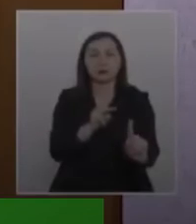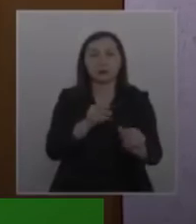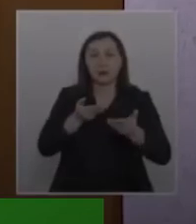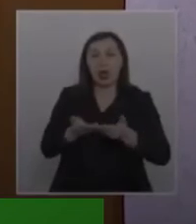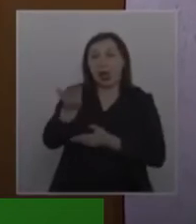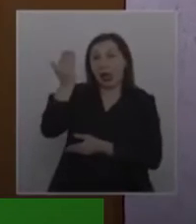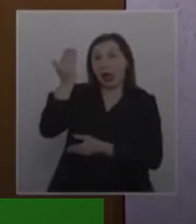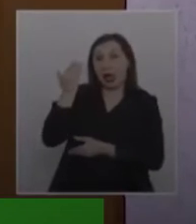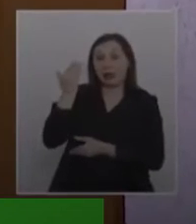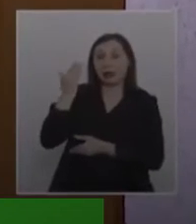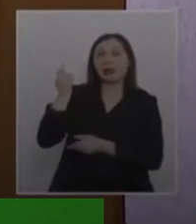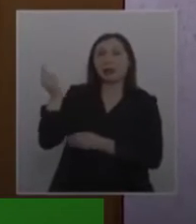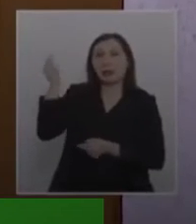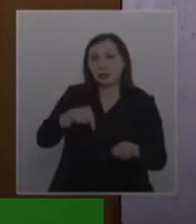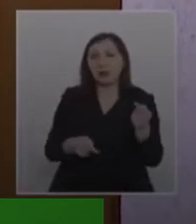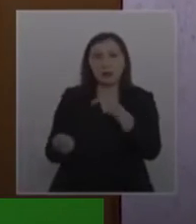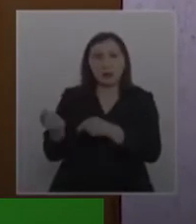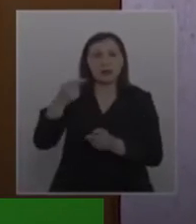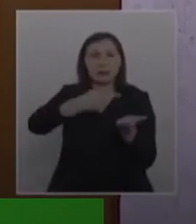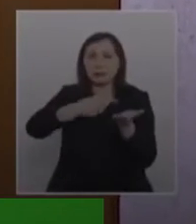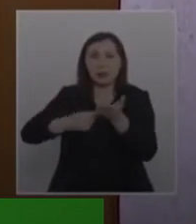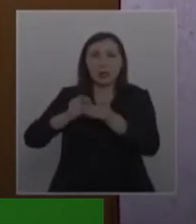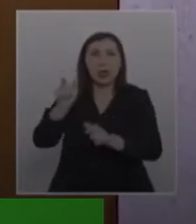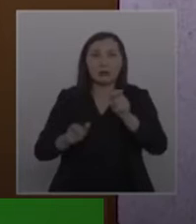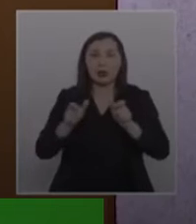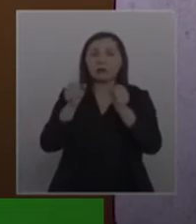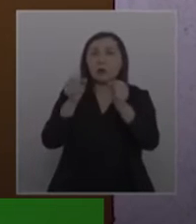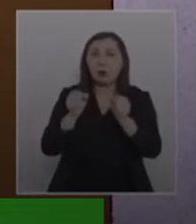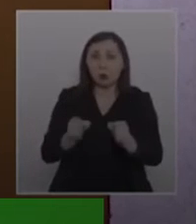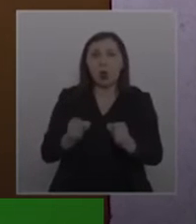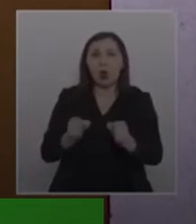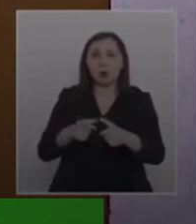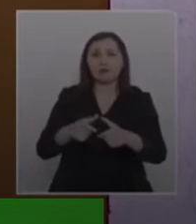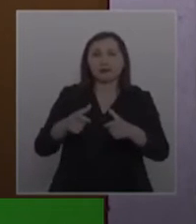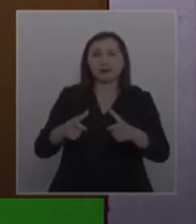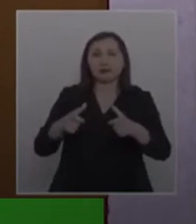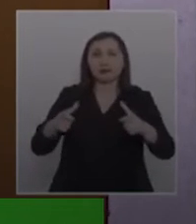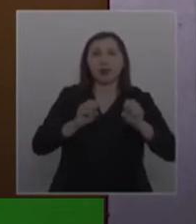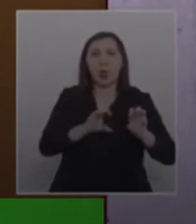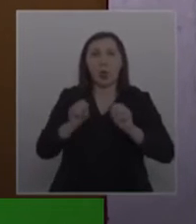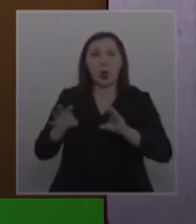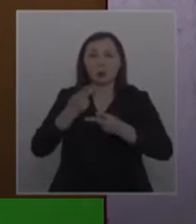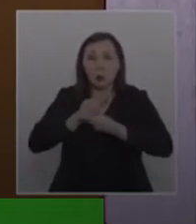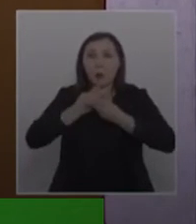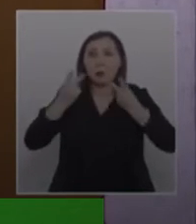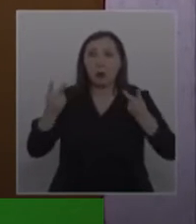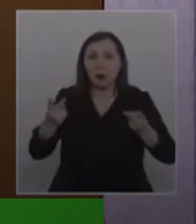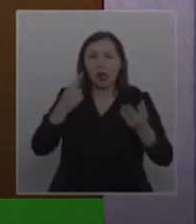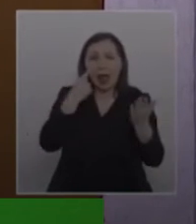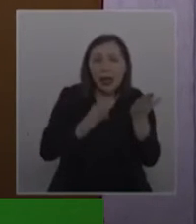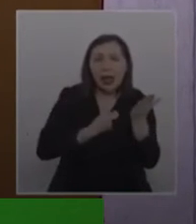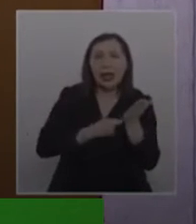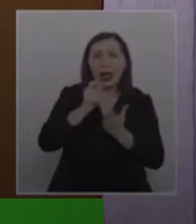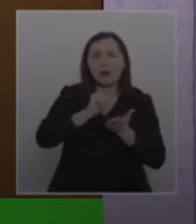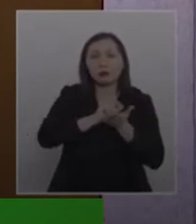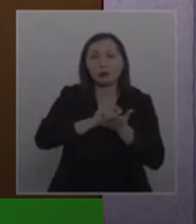hubieron reuniones de todos los ministerios del gabinete de gabriel boric lo que eso dio una señal de